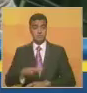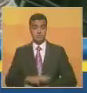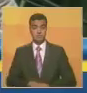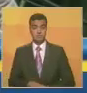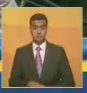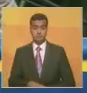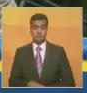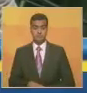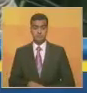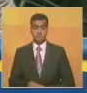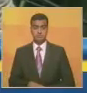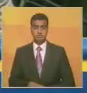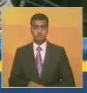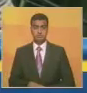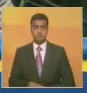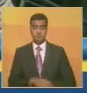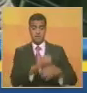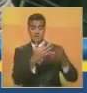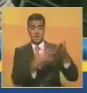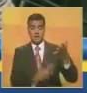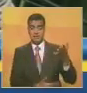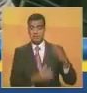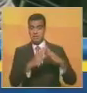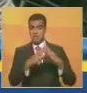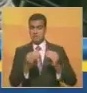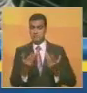los cuadernos y actas y todas esas cosas.